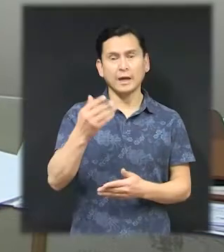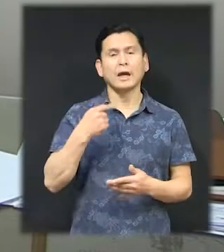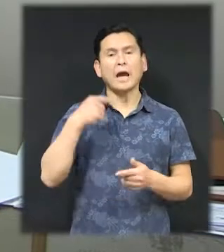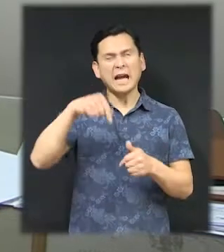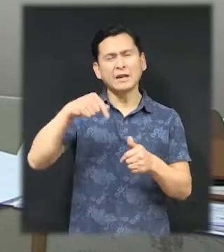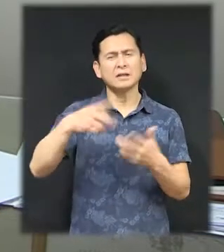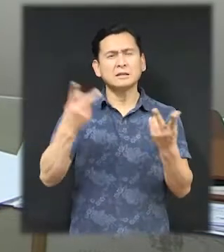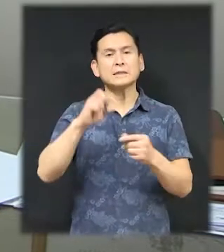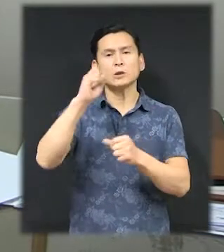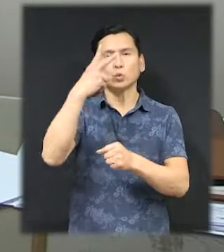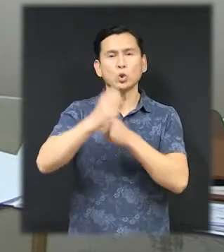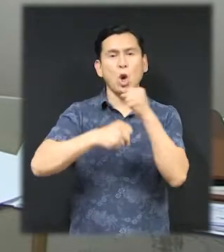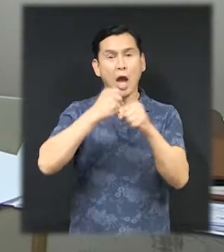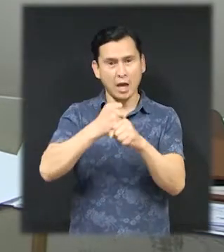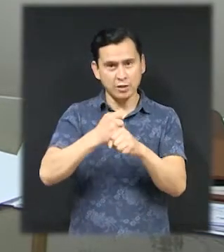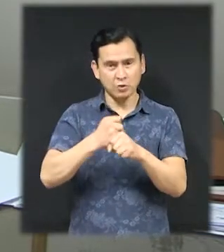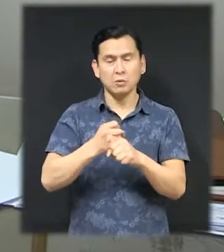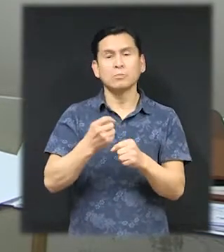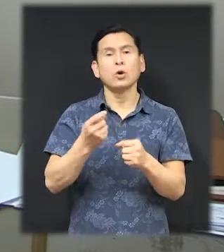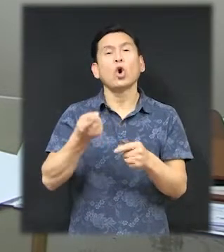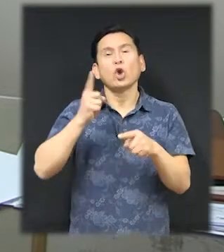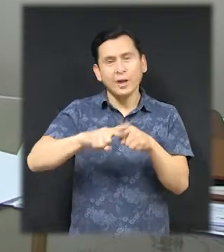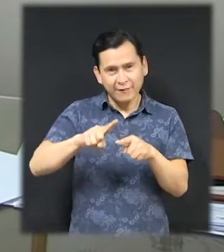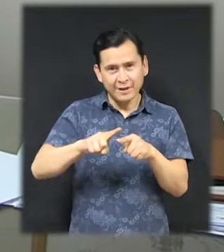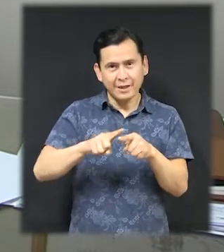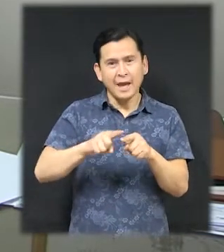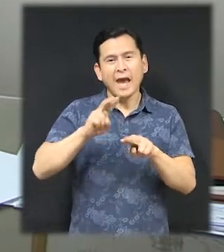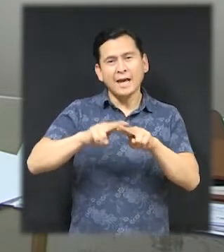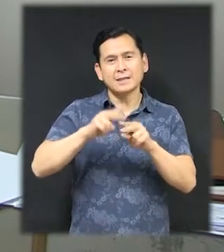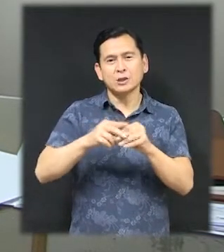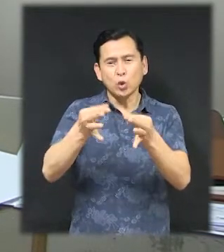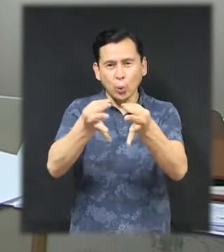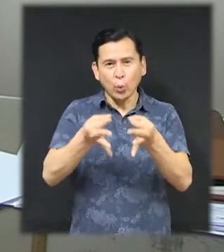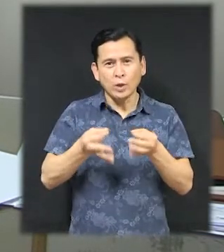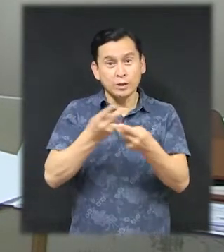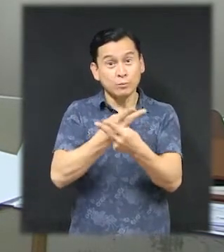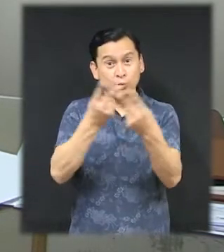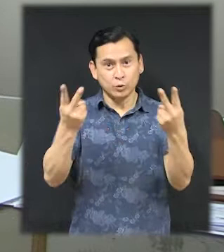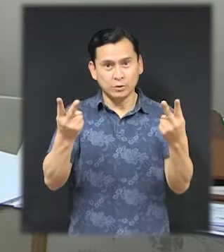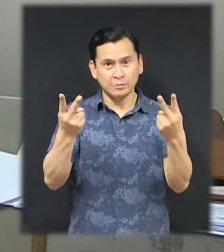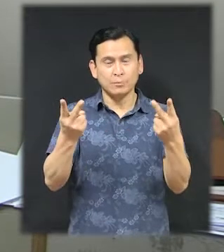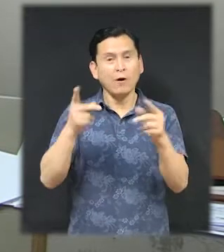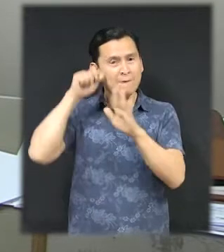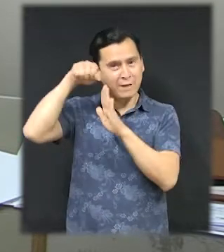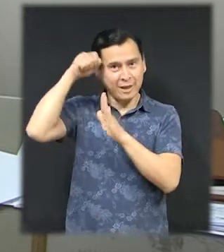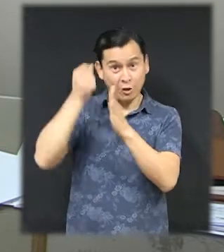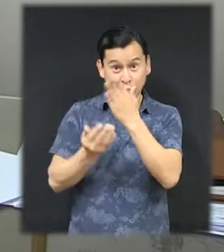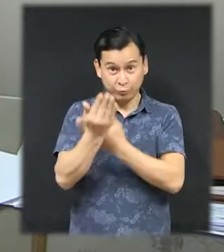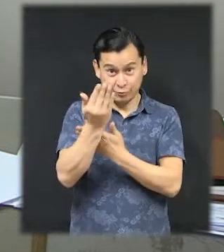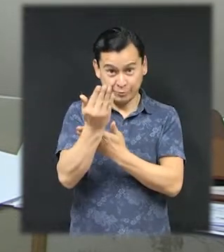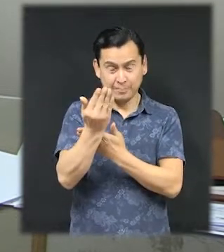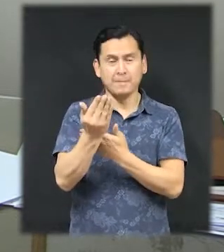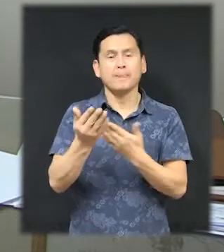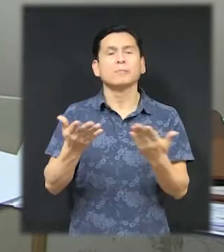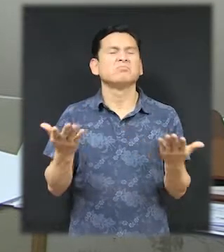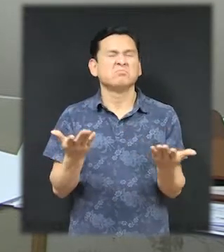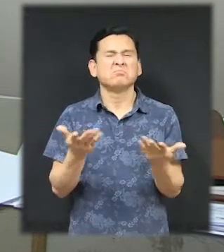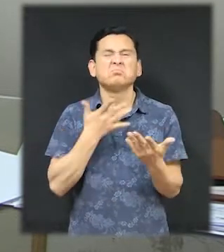Muy buenos días, estamos aquí por segundo año consecutivo haciendo una cuenta pública por video.